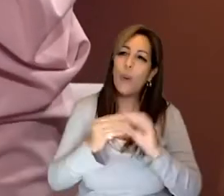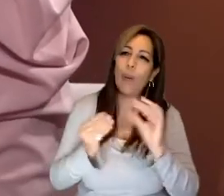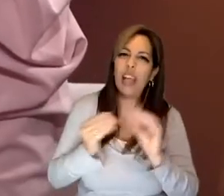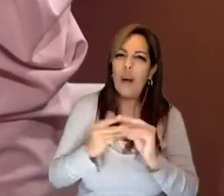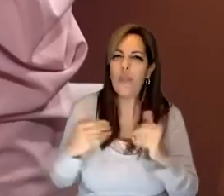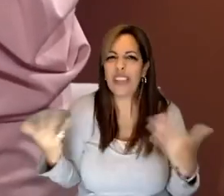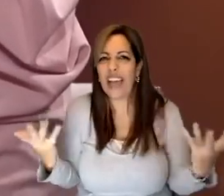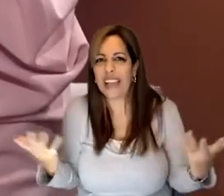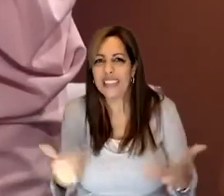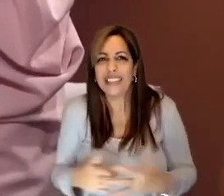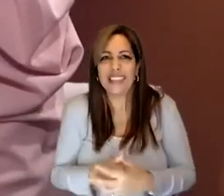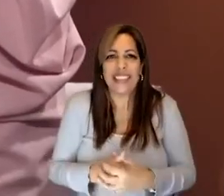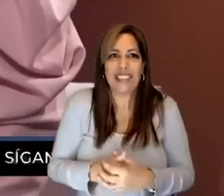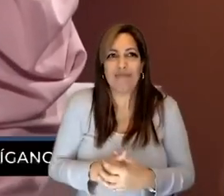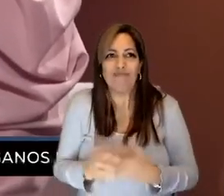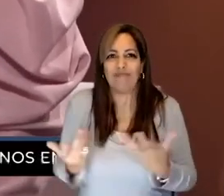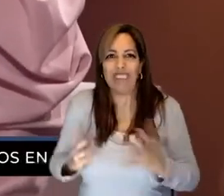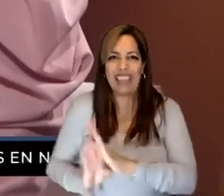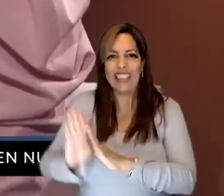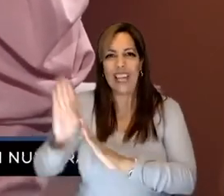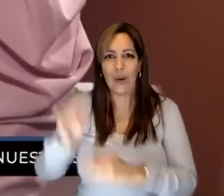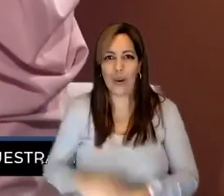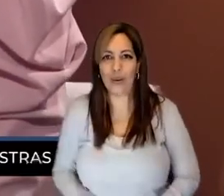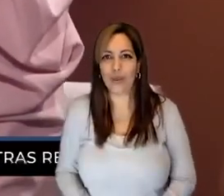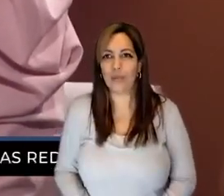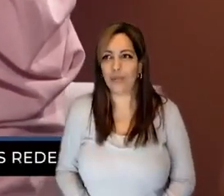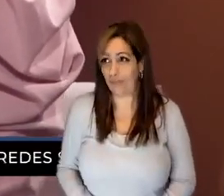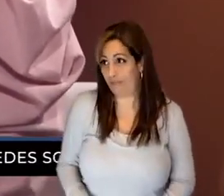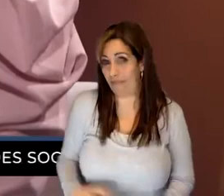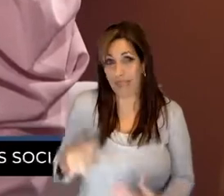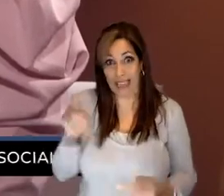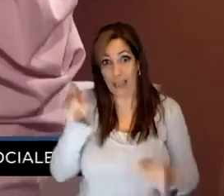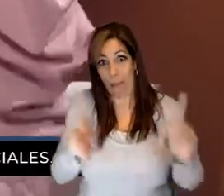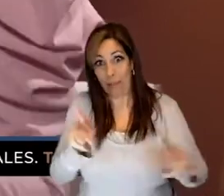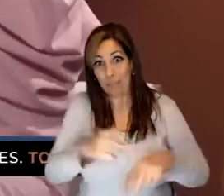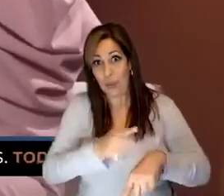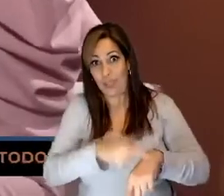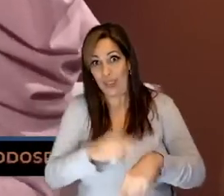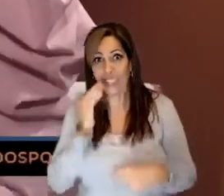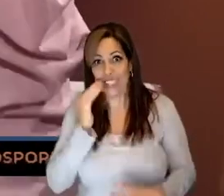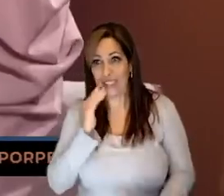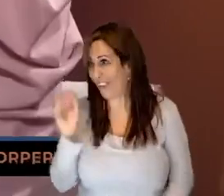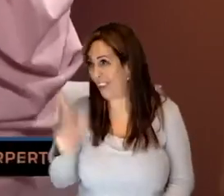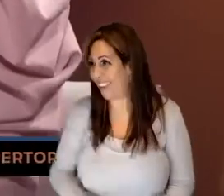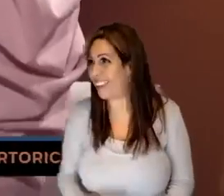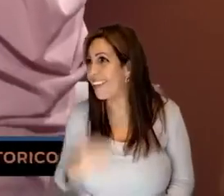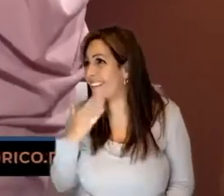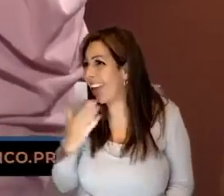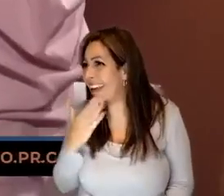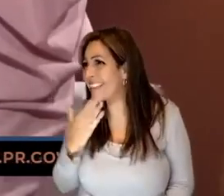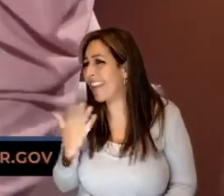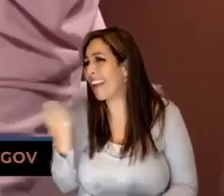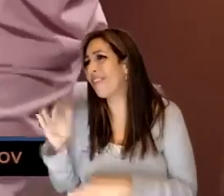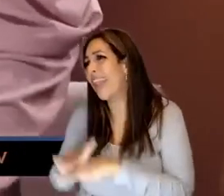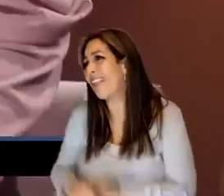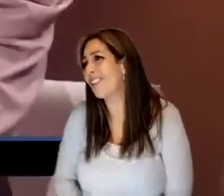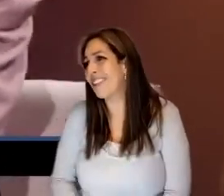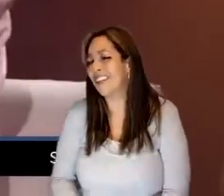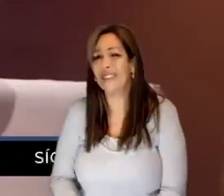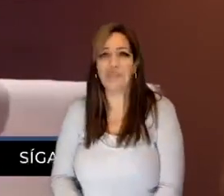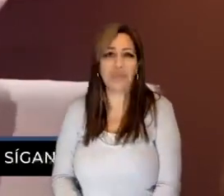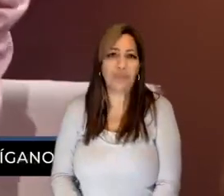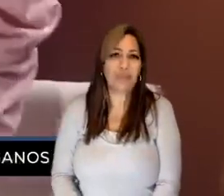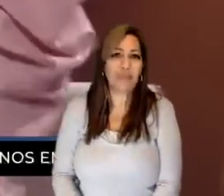vengan aquí y nos cuenten cómo va ese desarrollo, de hecho, para que todo Puerto Rico siempre se entere. Muchas gracias, que tengan linda